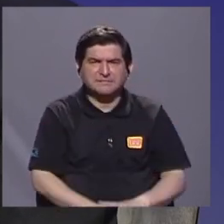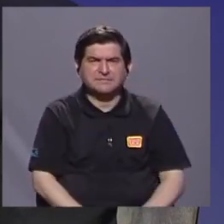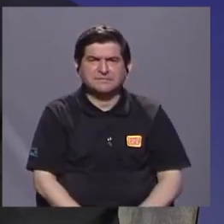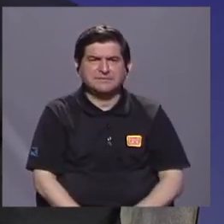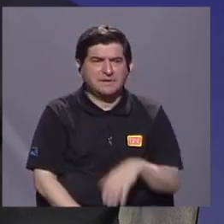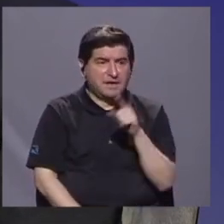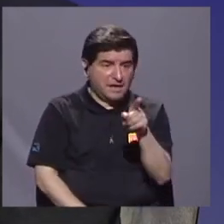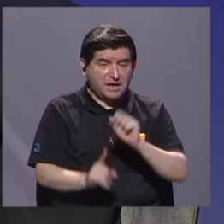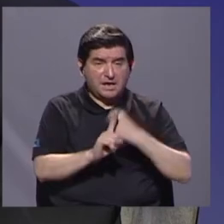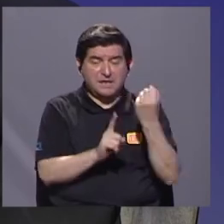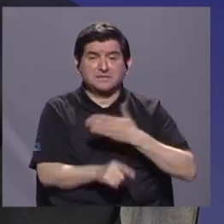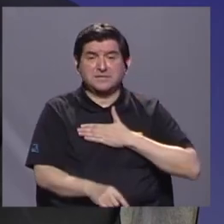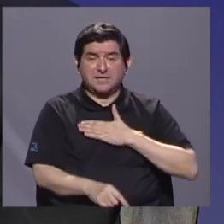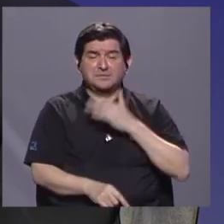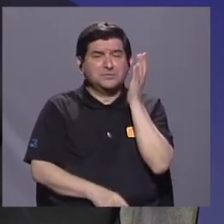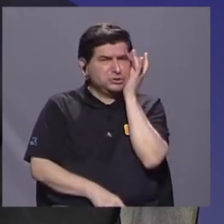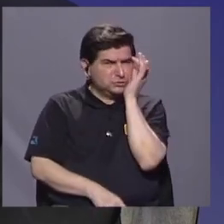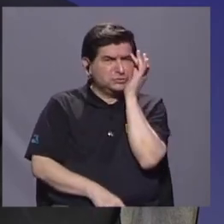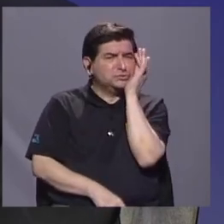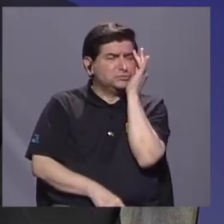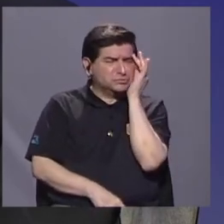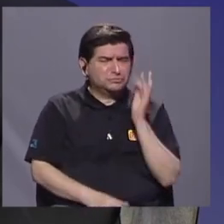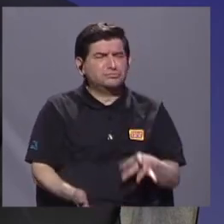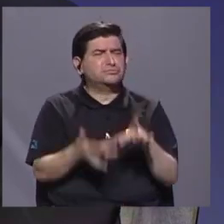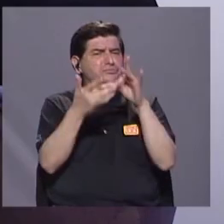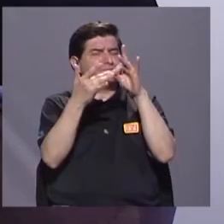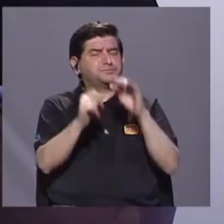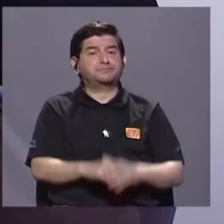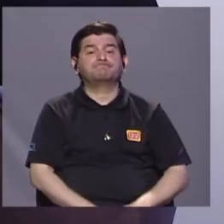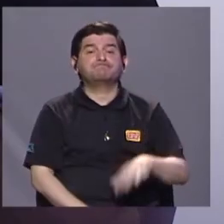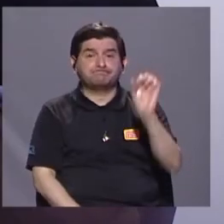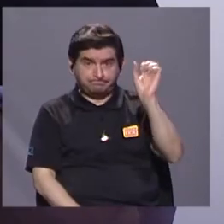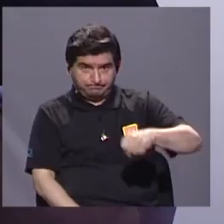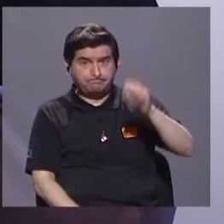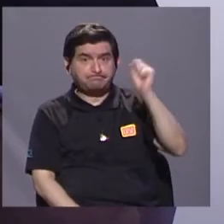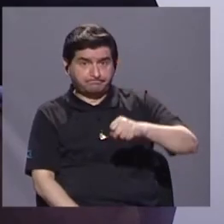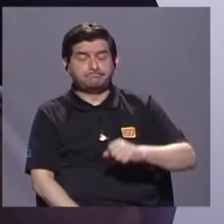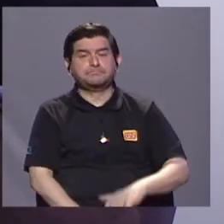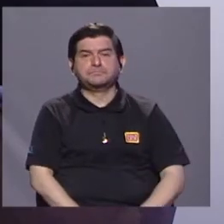Que eso a mí me preocupa sobremanera. Sí,